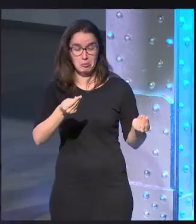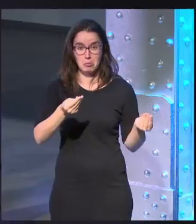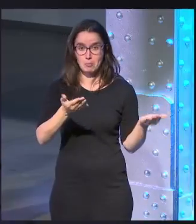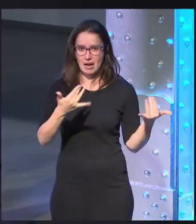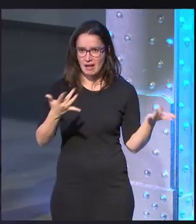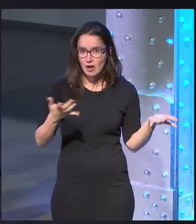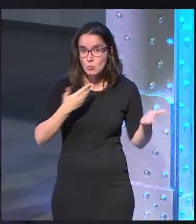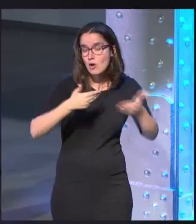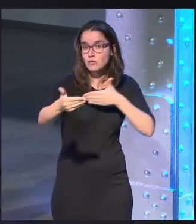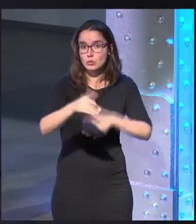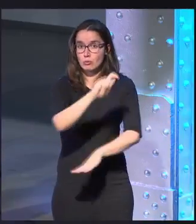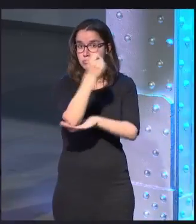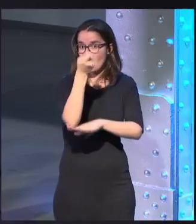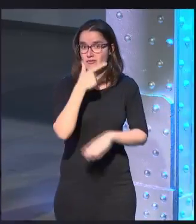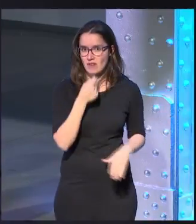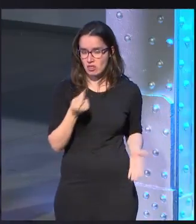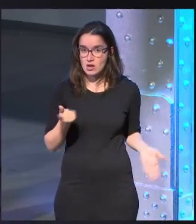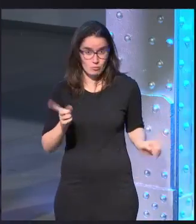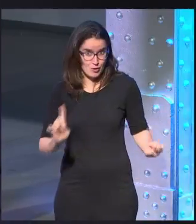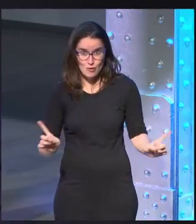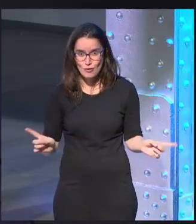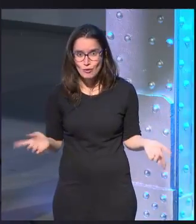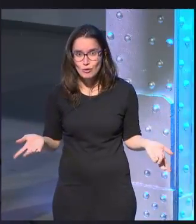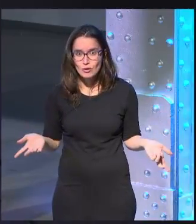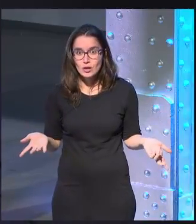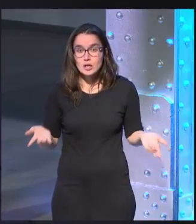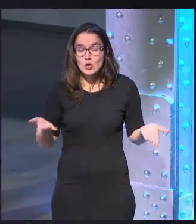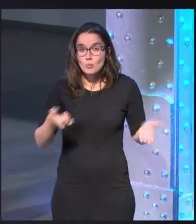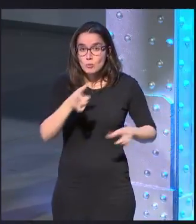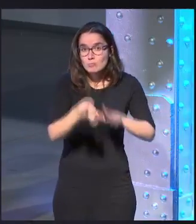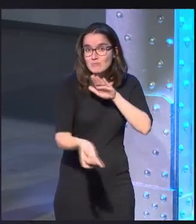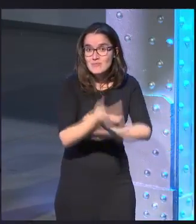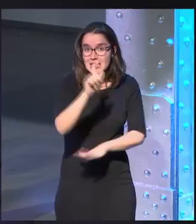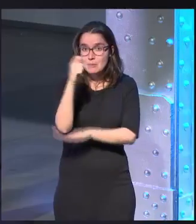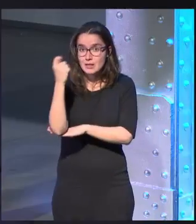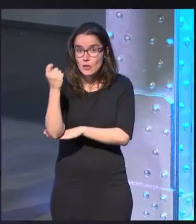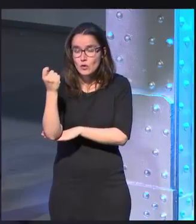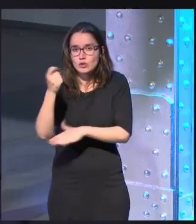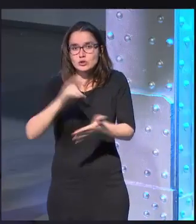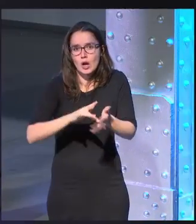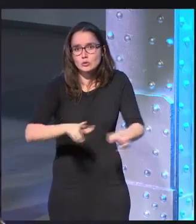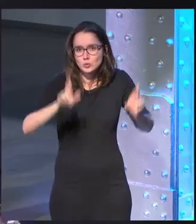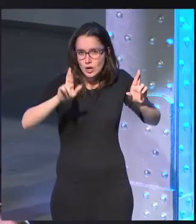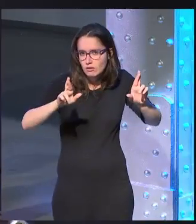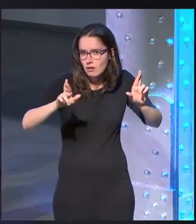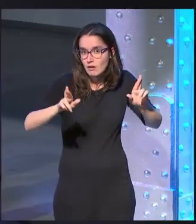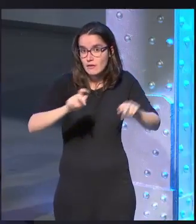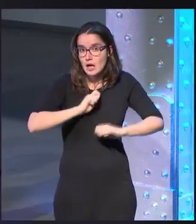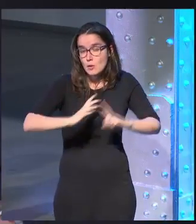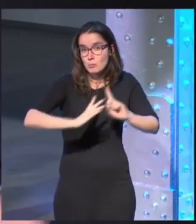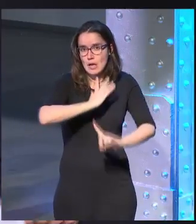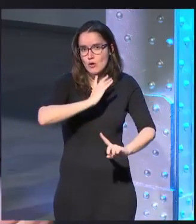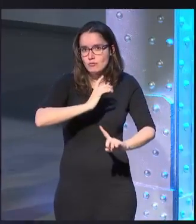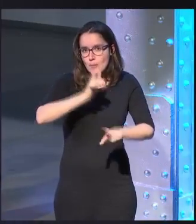los reyes del futuro. Y del mambo no lo sé. Como emprendedores, pues han tenido la suerte de ser inspirados por